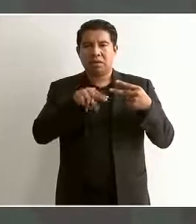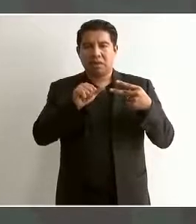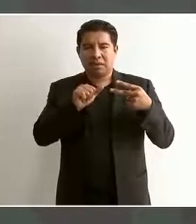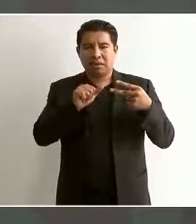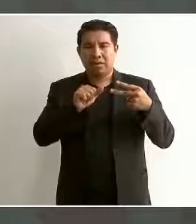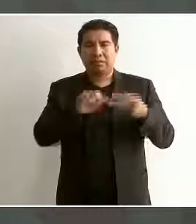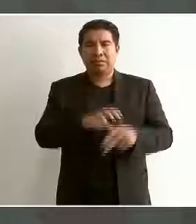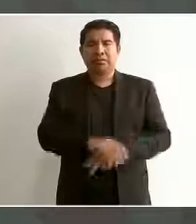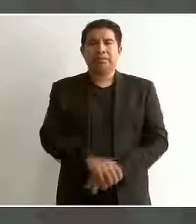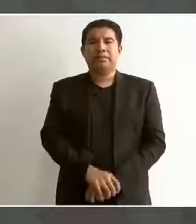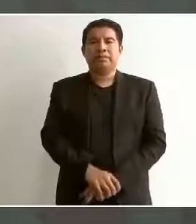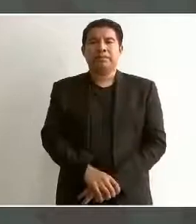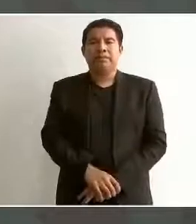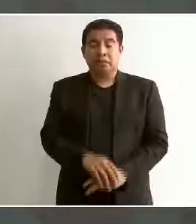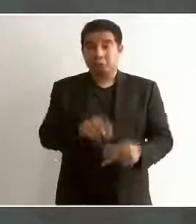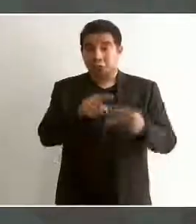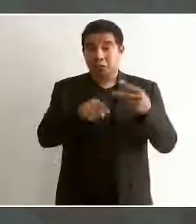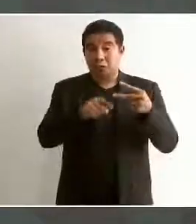porque